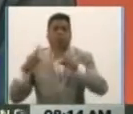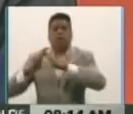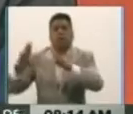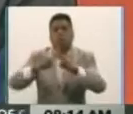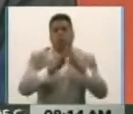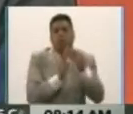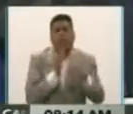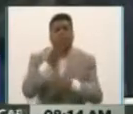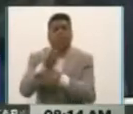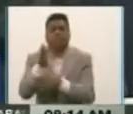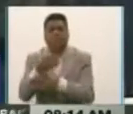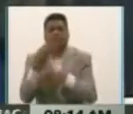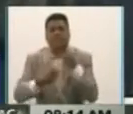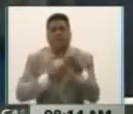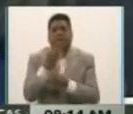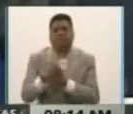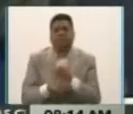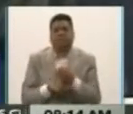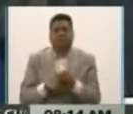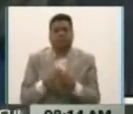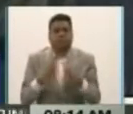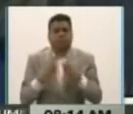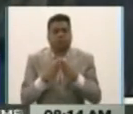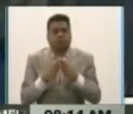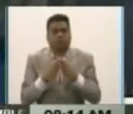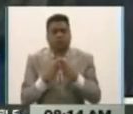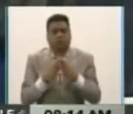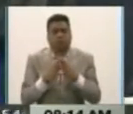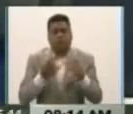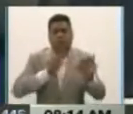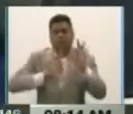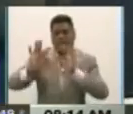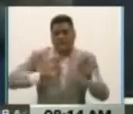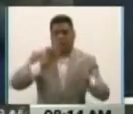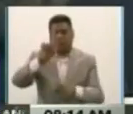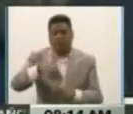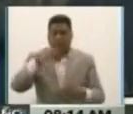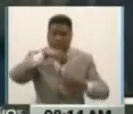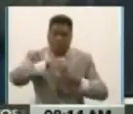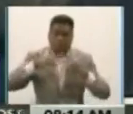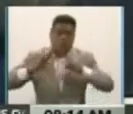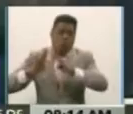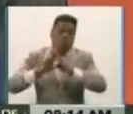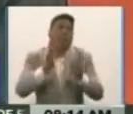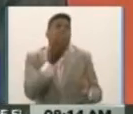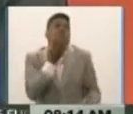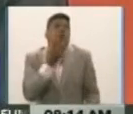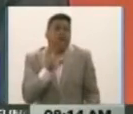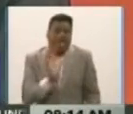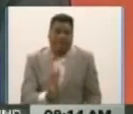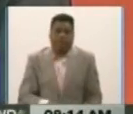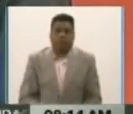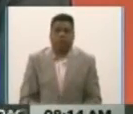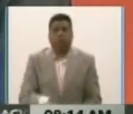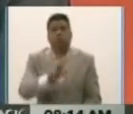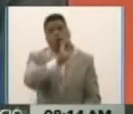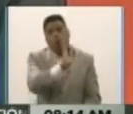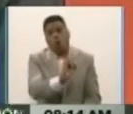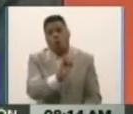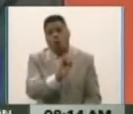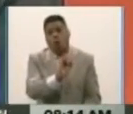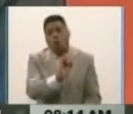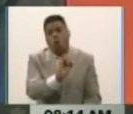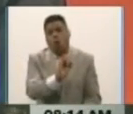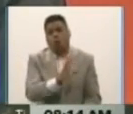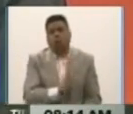comunidades y hacer acciones y emprender también acciones teatrales en las comunidades, por ejemplo, o establecer